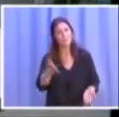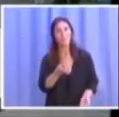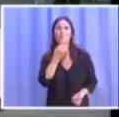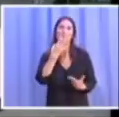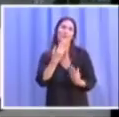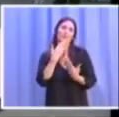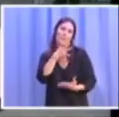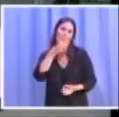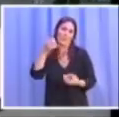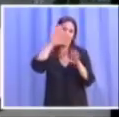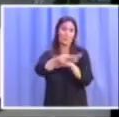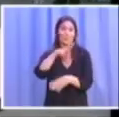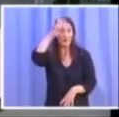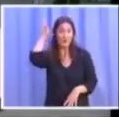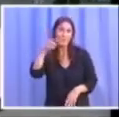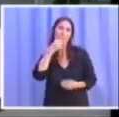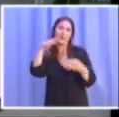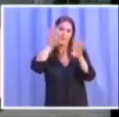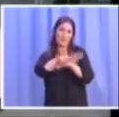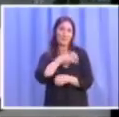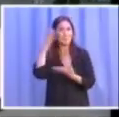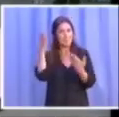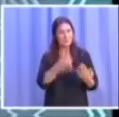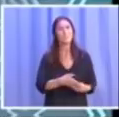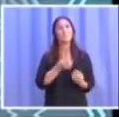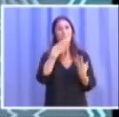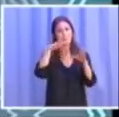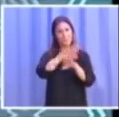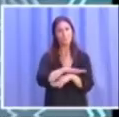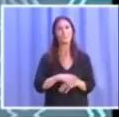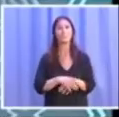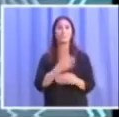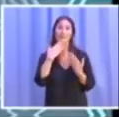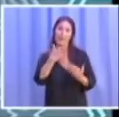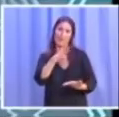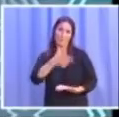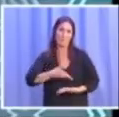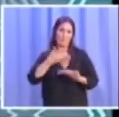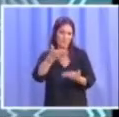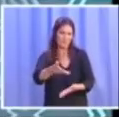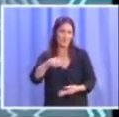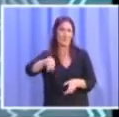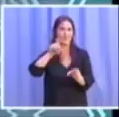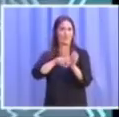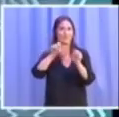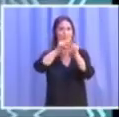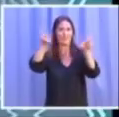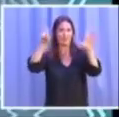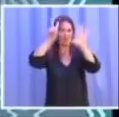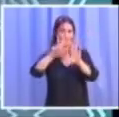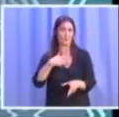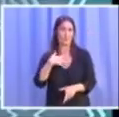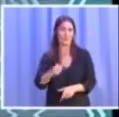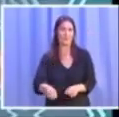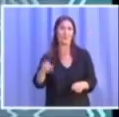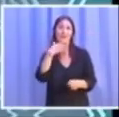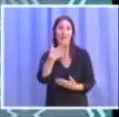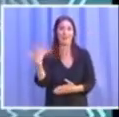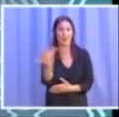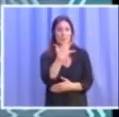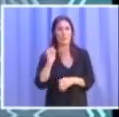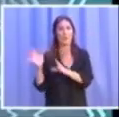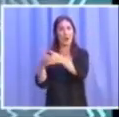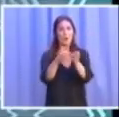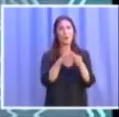gracias y buenas noches. Antonio Cambril, bienvenido. Buenas noches. Gracias por aceptar la invitación de la Televisión Municipal de Granada. Gracias a los 5, gracias a sus equipos,